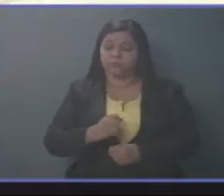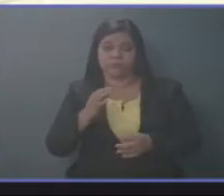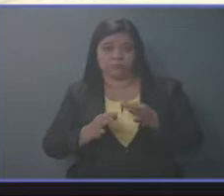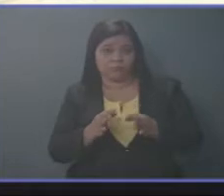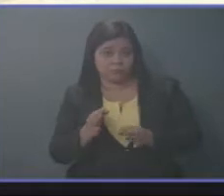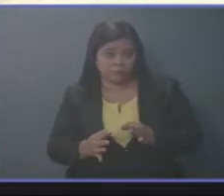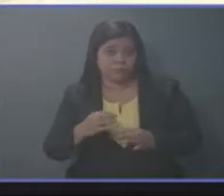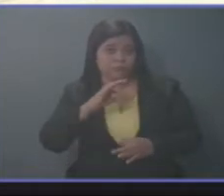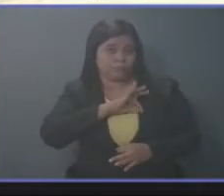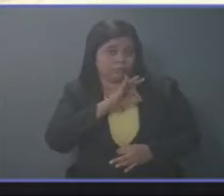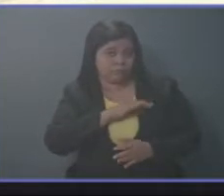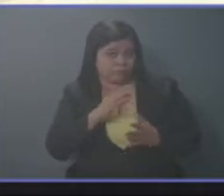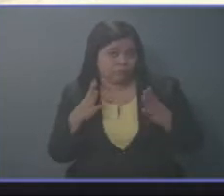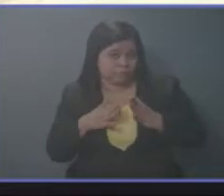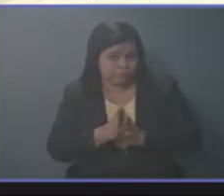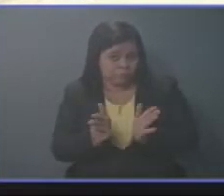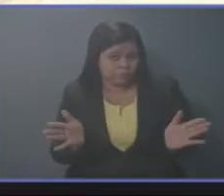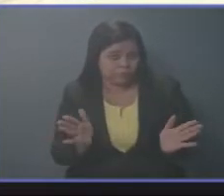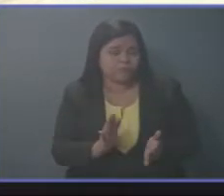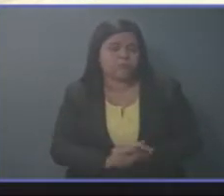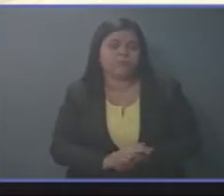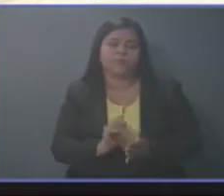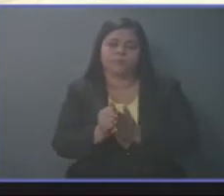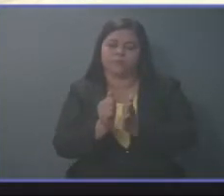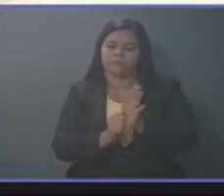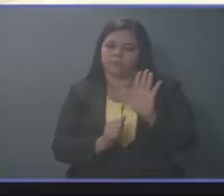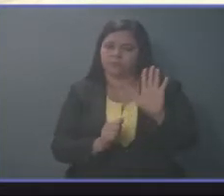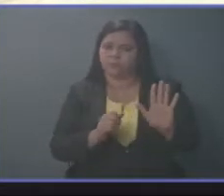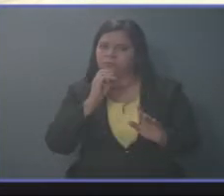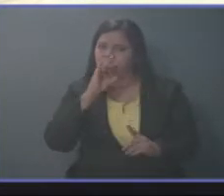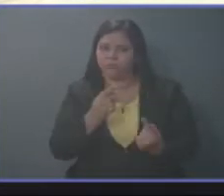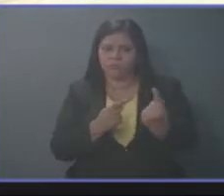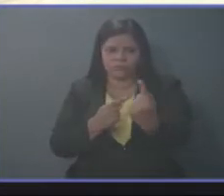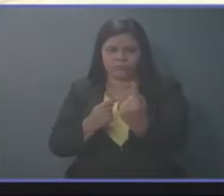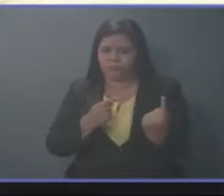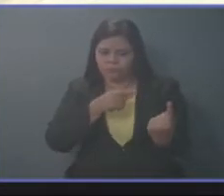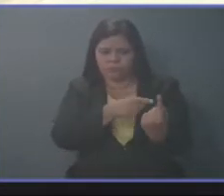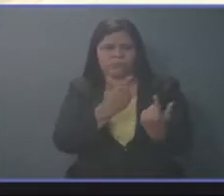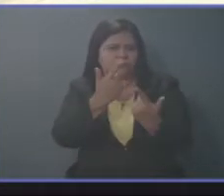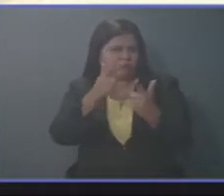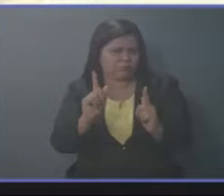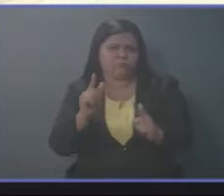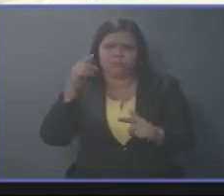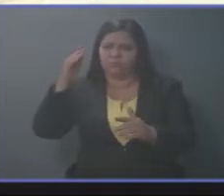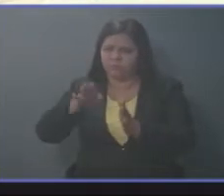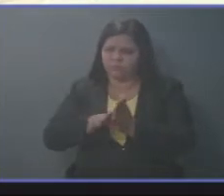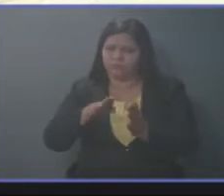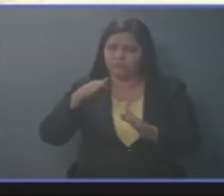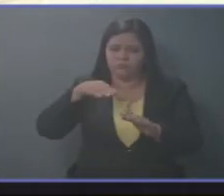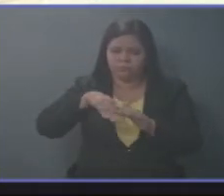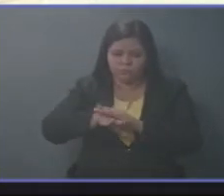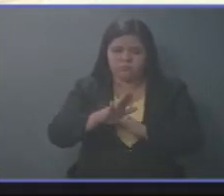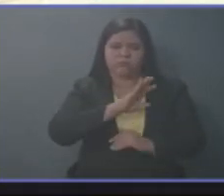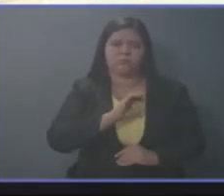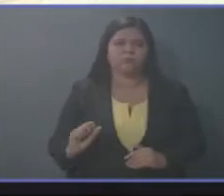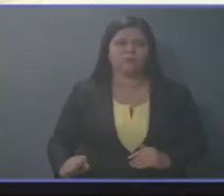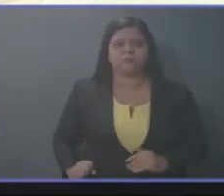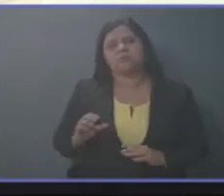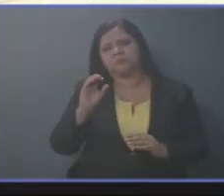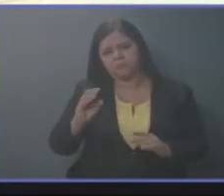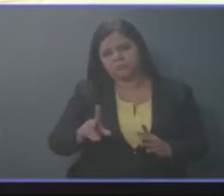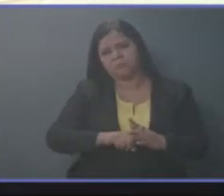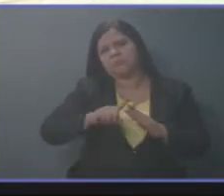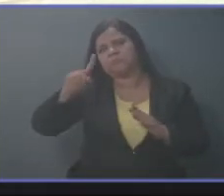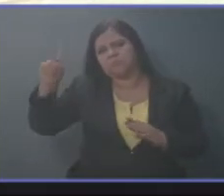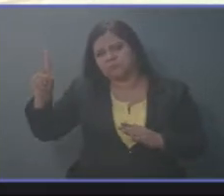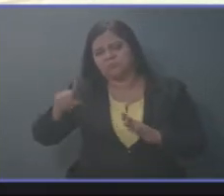bien común. Y en su artículo 5 establece que toda persona tiene libertad de entrar, de permanecer en el territorio de la República y salir de este,